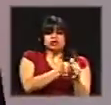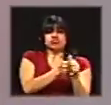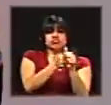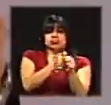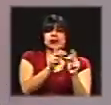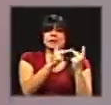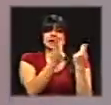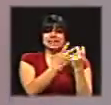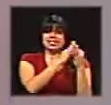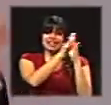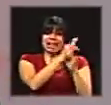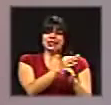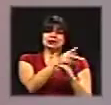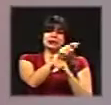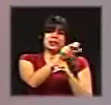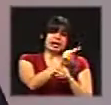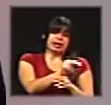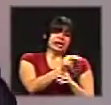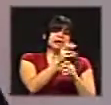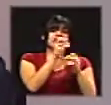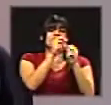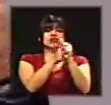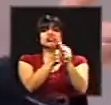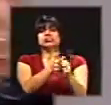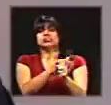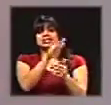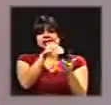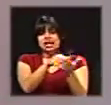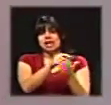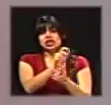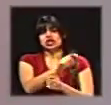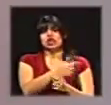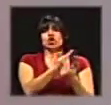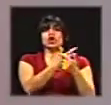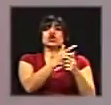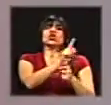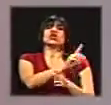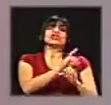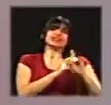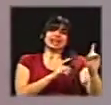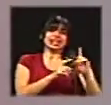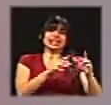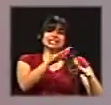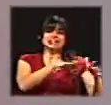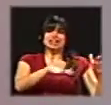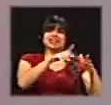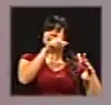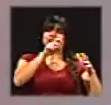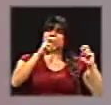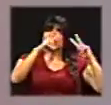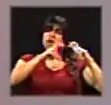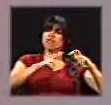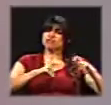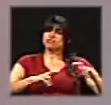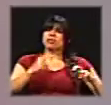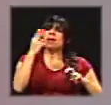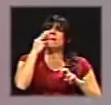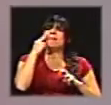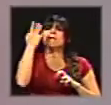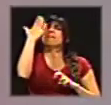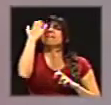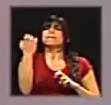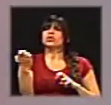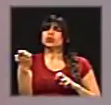partidos tradicionales como Partido de Liberación Nacional o los partidos de centro o liberales de centro, deberían hacer un revisionismo y ver por qué es que está